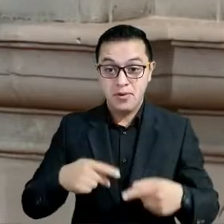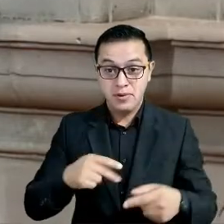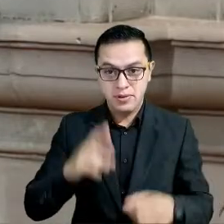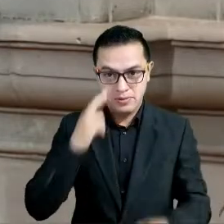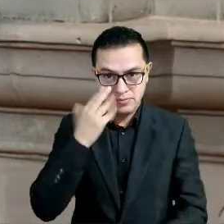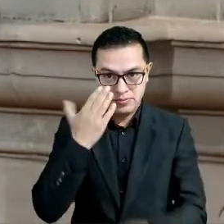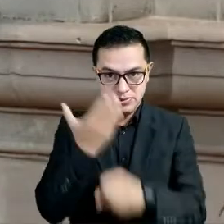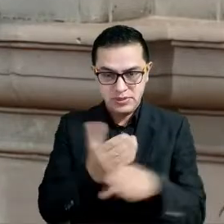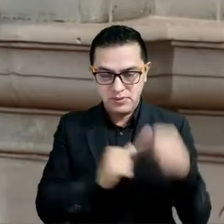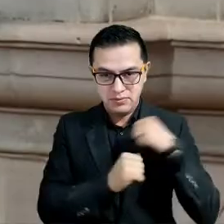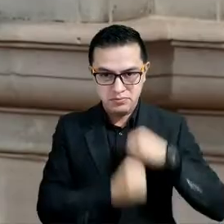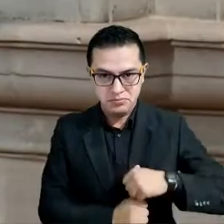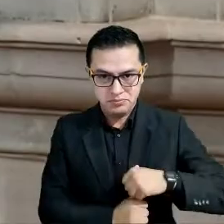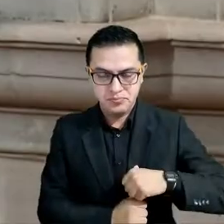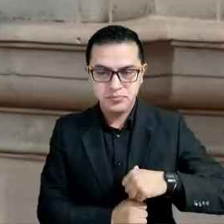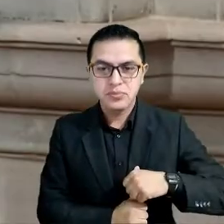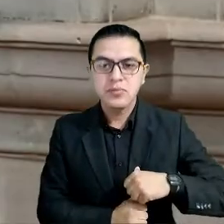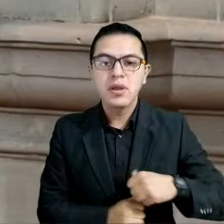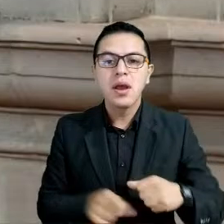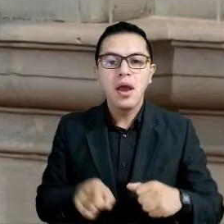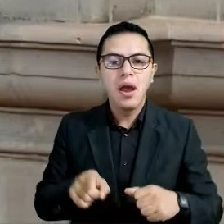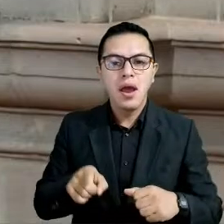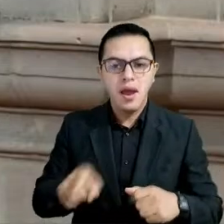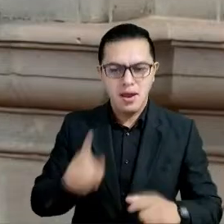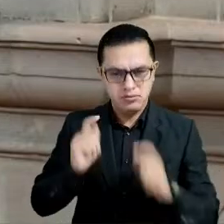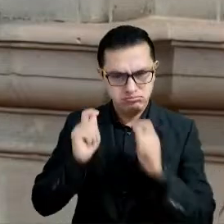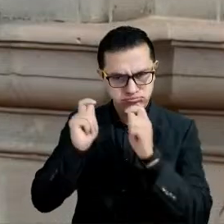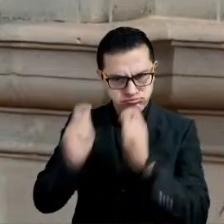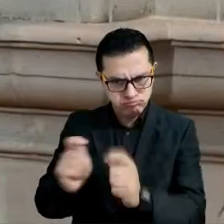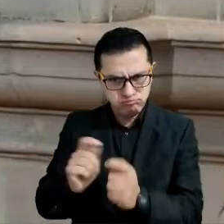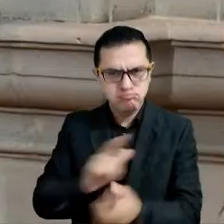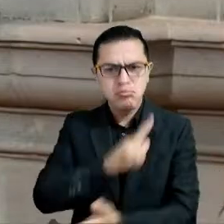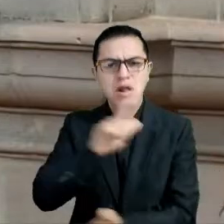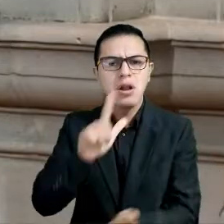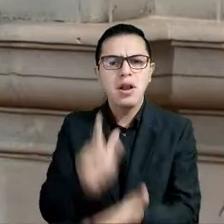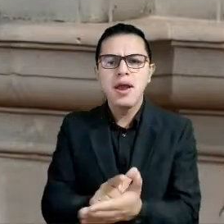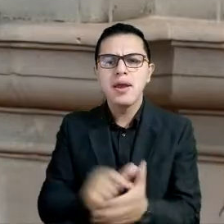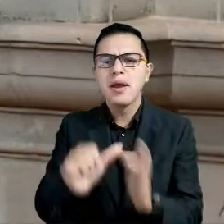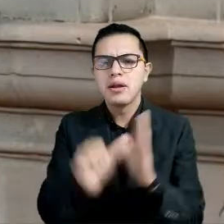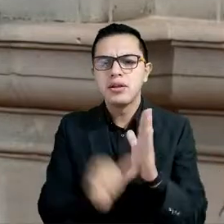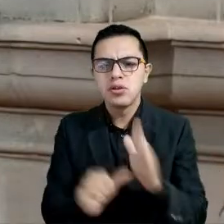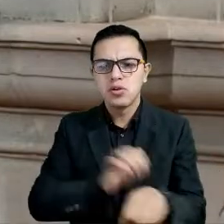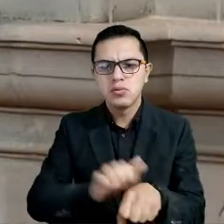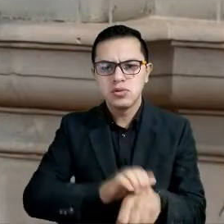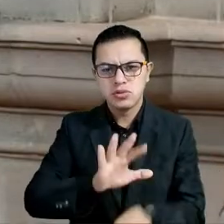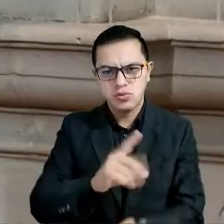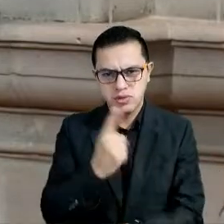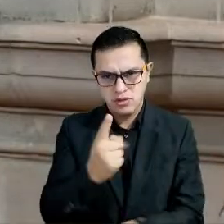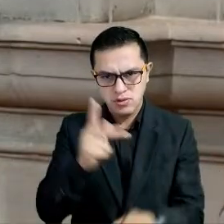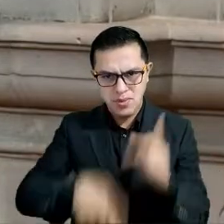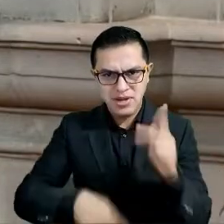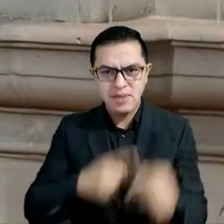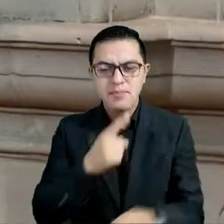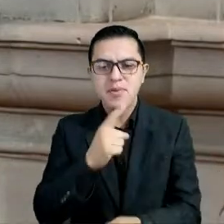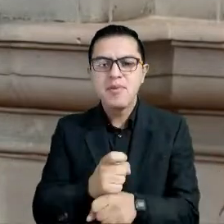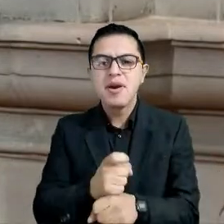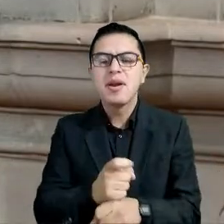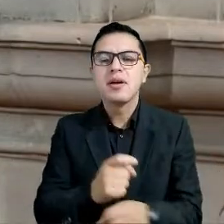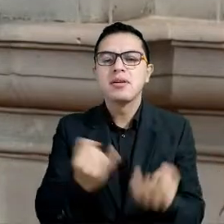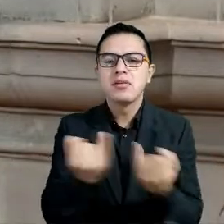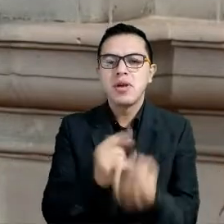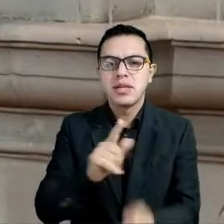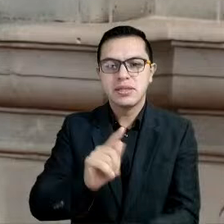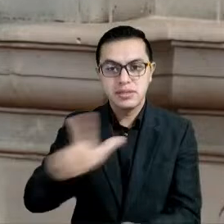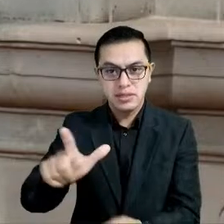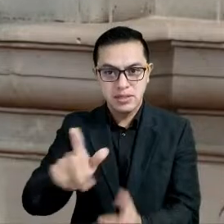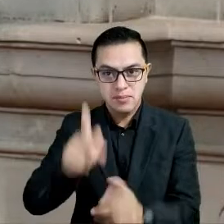Estatal, en uso de las facultades que le confieren los artículos 51, fracción primera, y 77, fracción quinta,